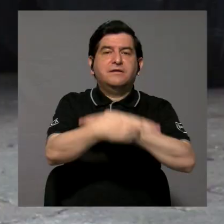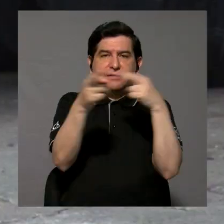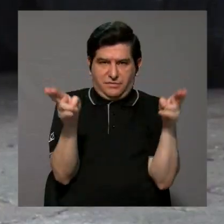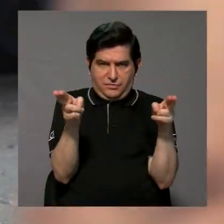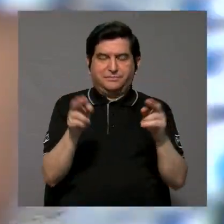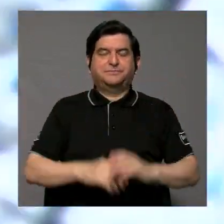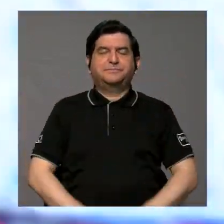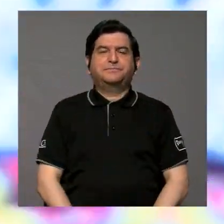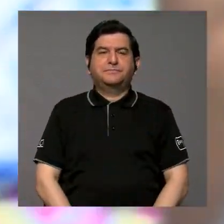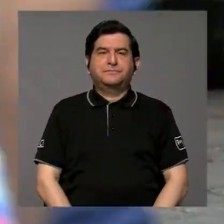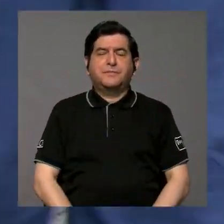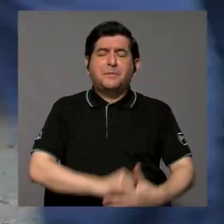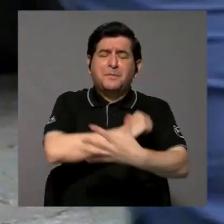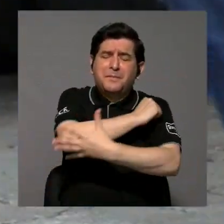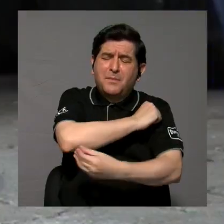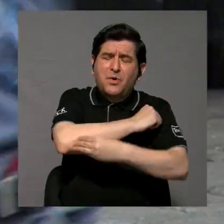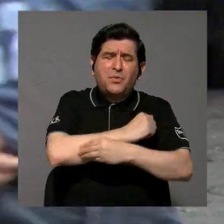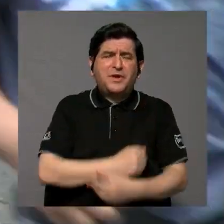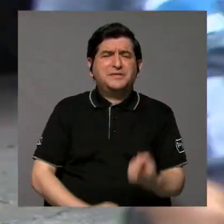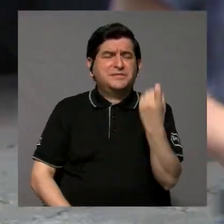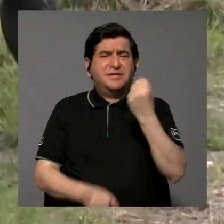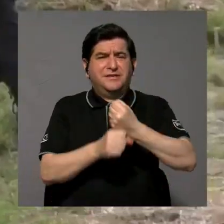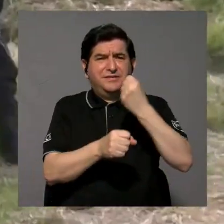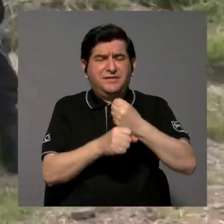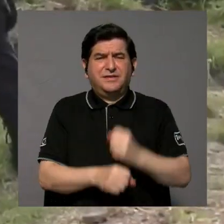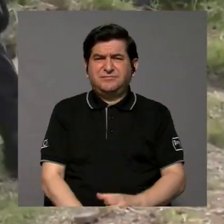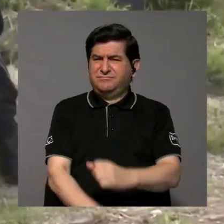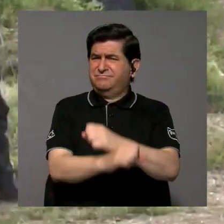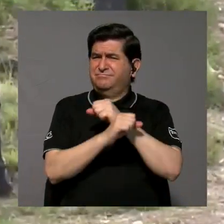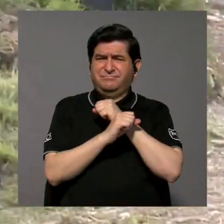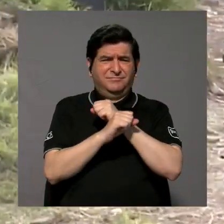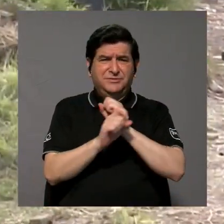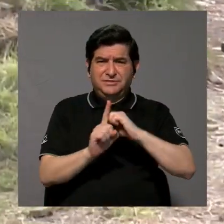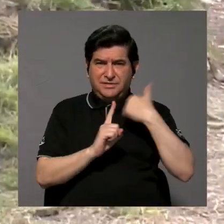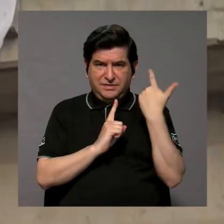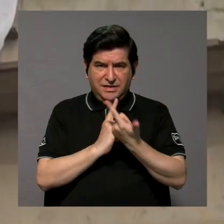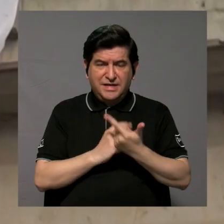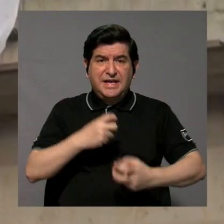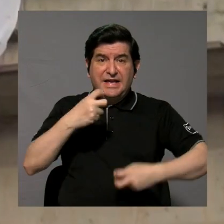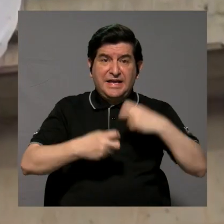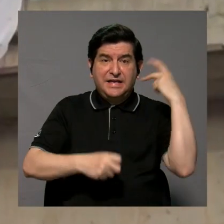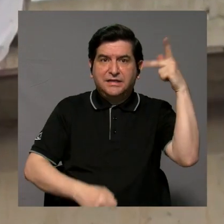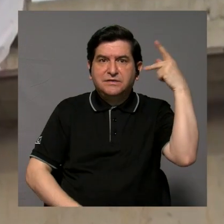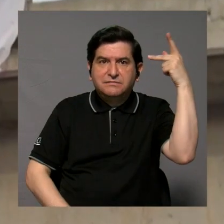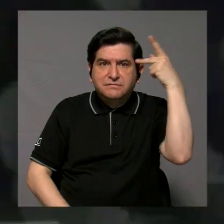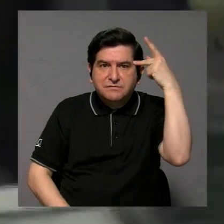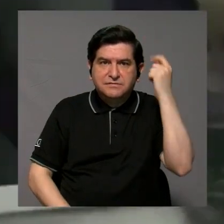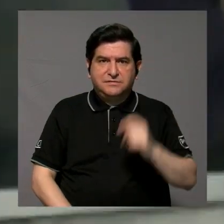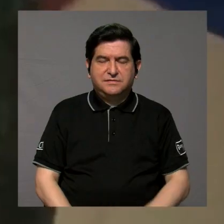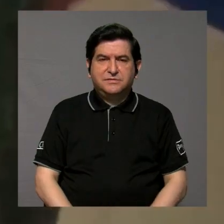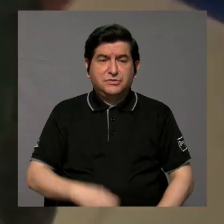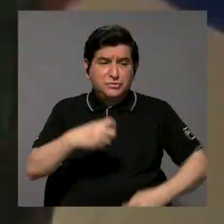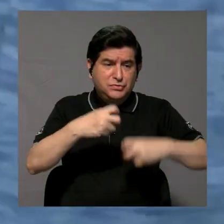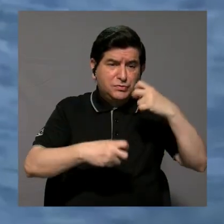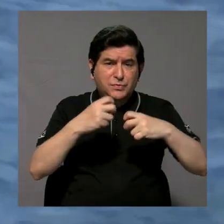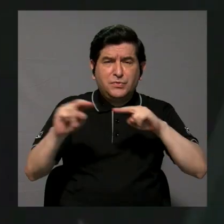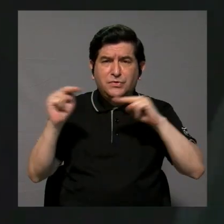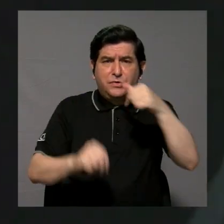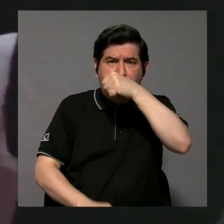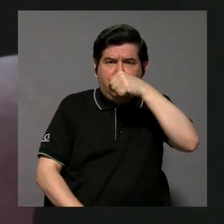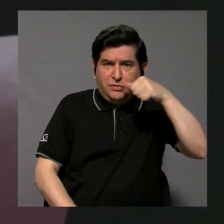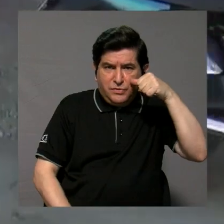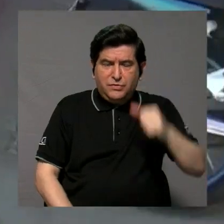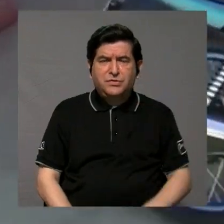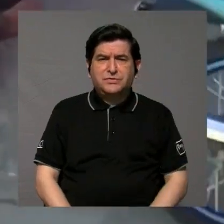región. Pobreza, desempleo, inseguridad social, crisis política, problemas de